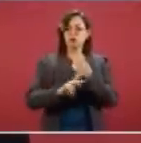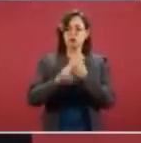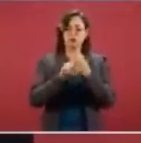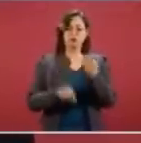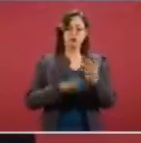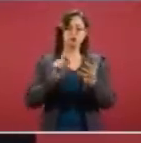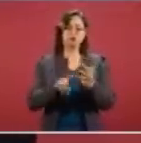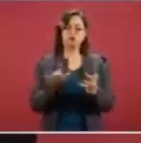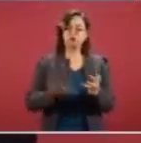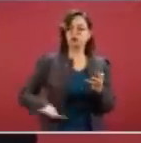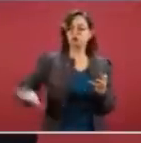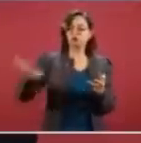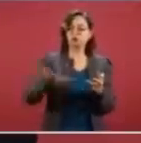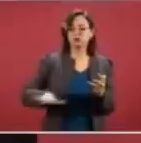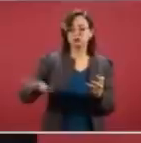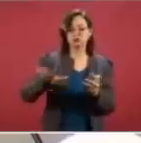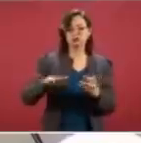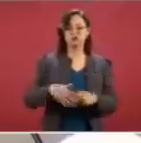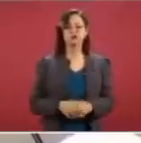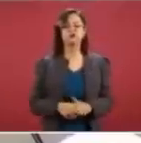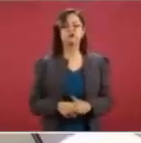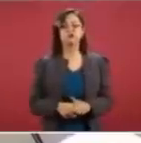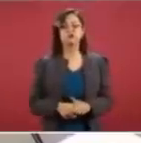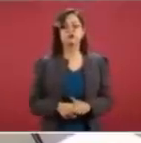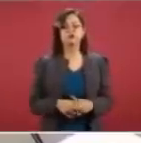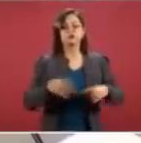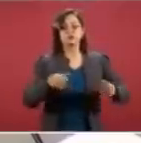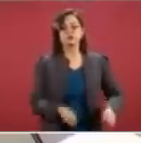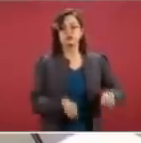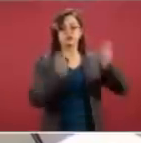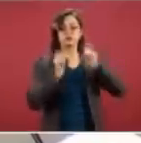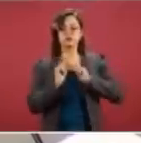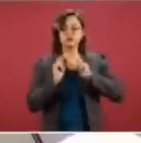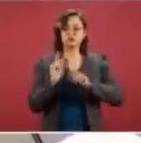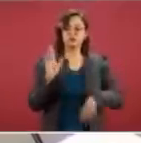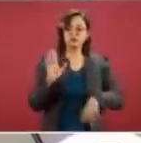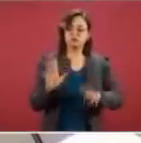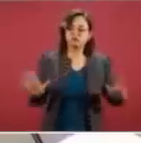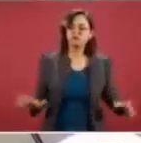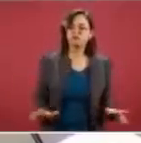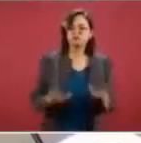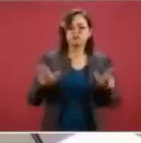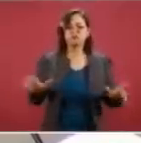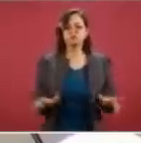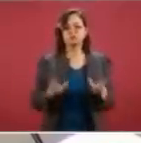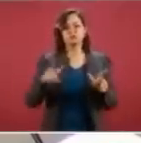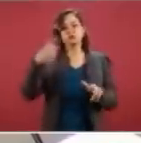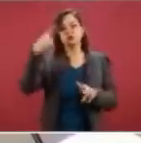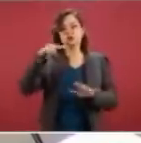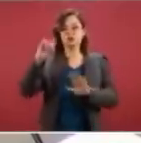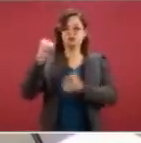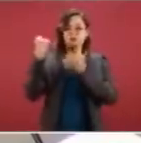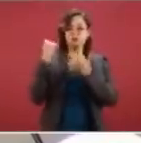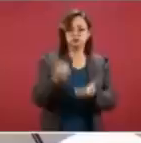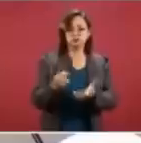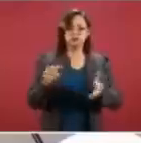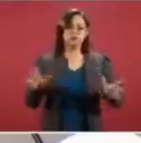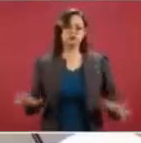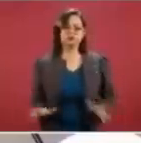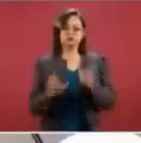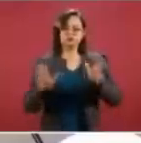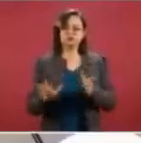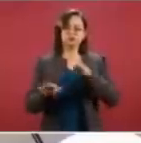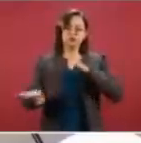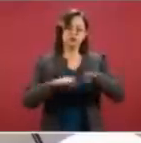social. Y nos dio la encomienda de fomentar la inversión, el empleo y, por supuesto,